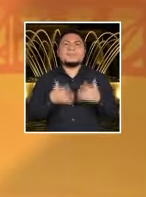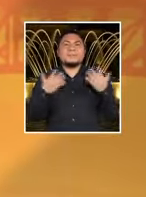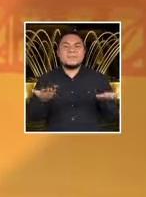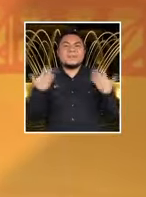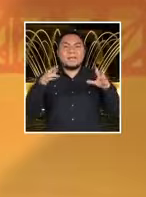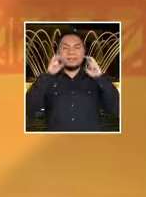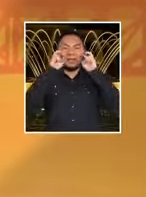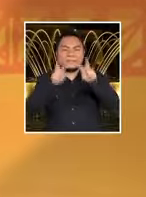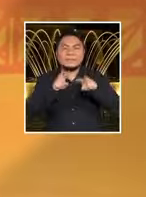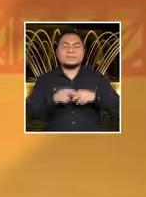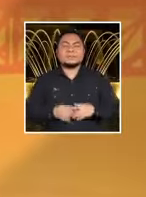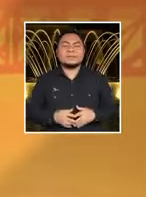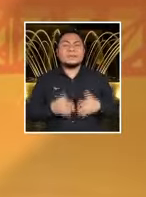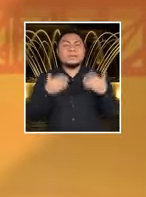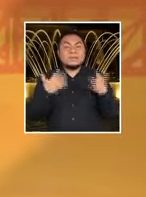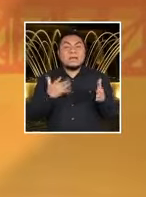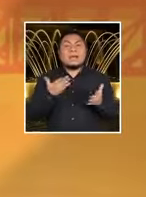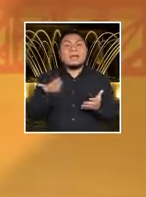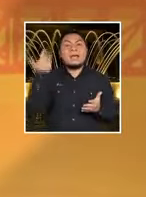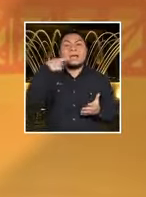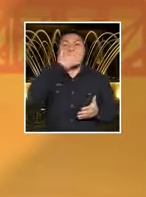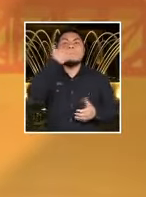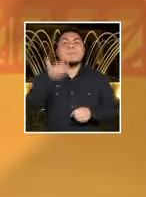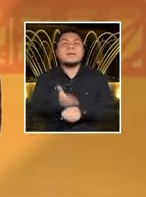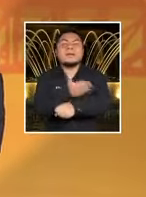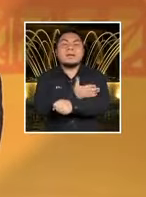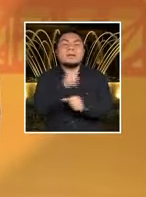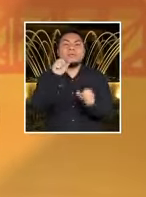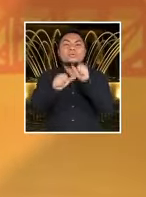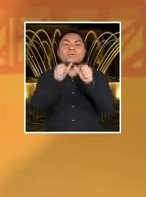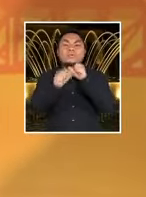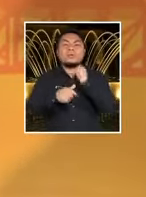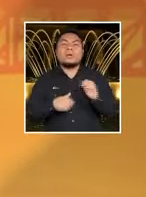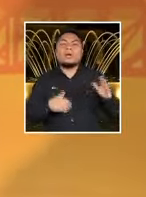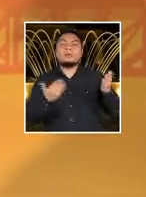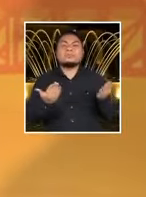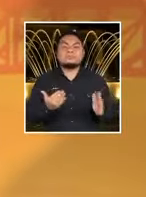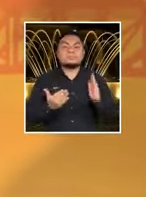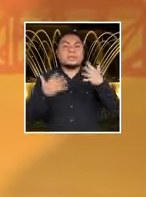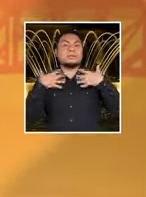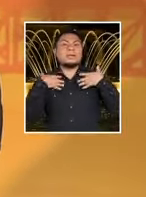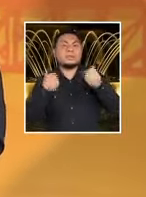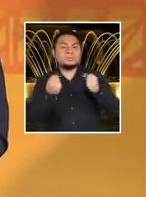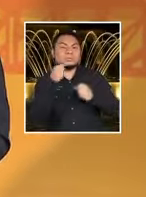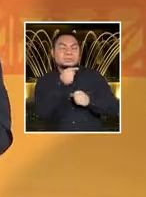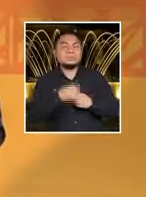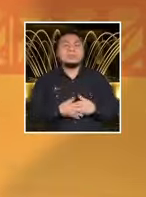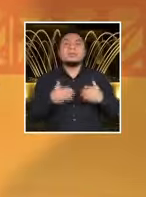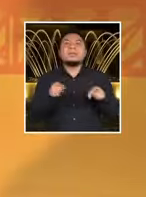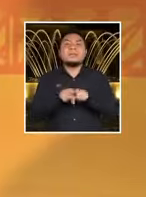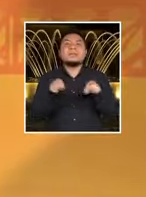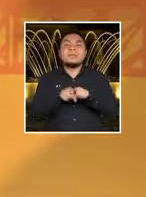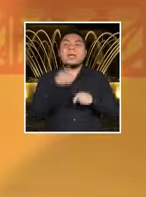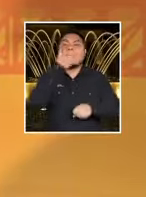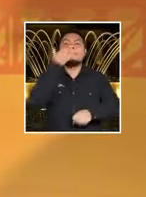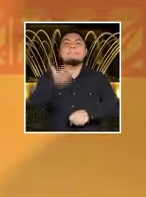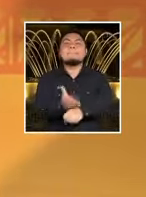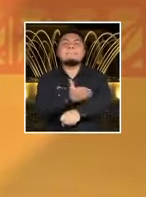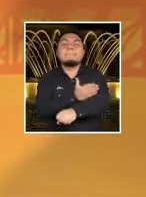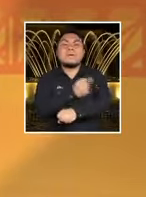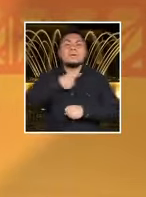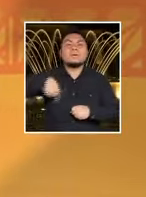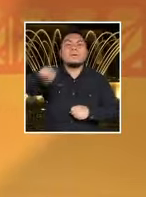Hemos visto que así como están mejorando las cifras respecto a la salud, también están mejorando de